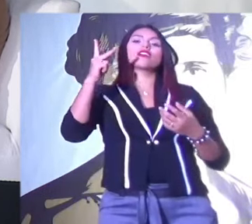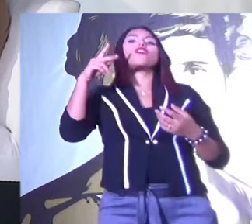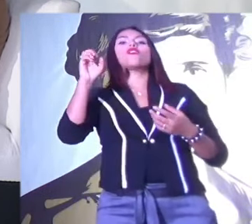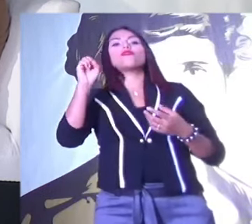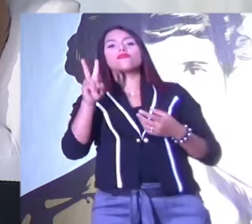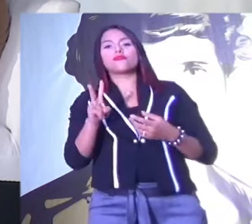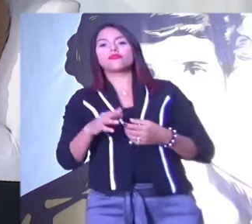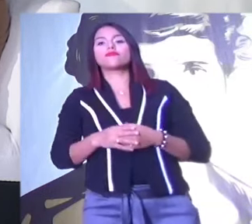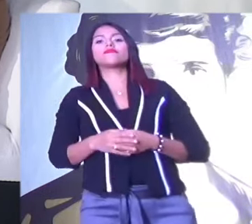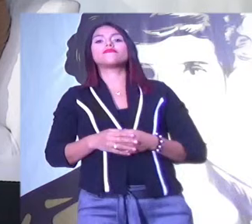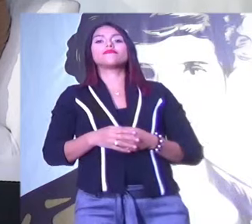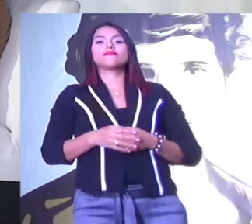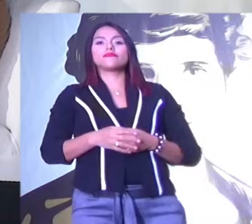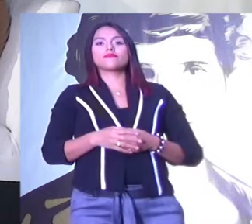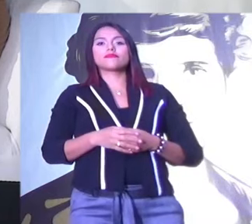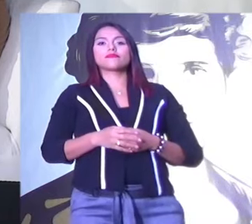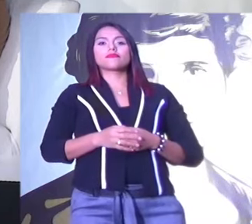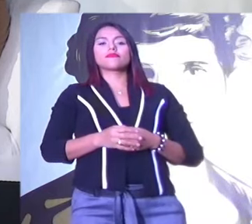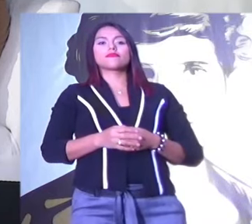más recientes, creo, ¿no?